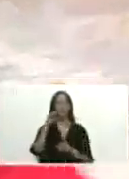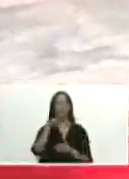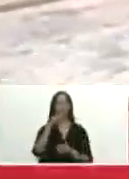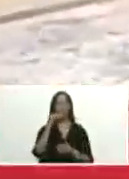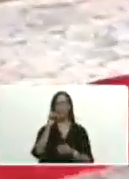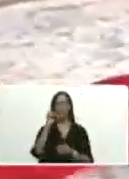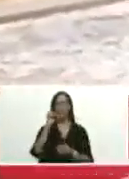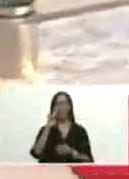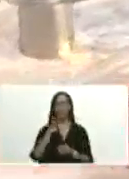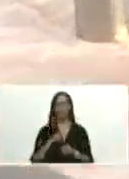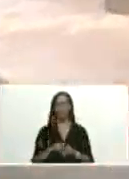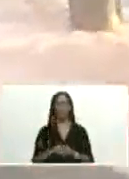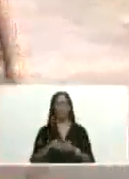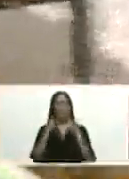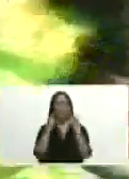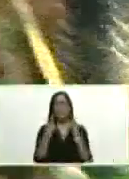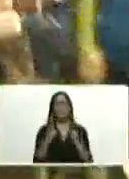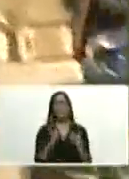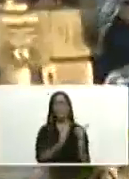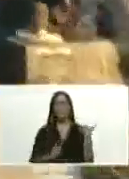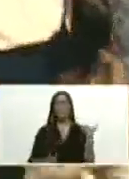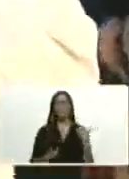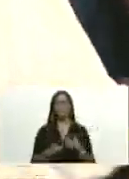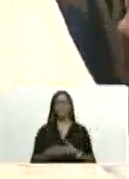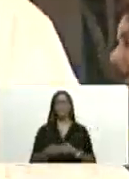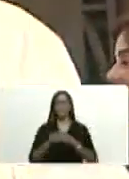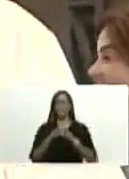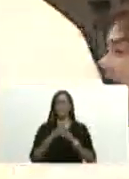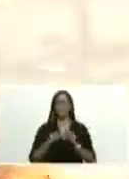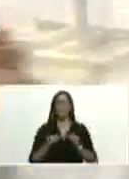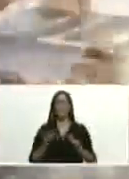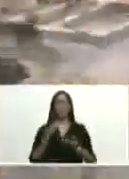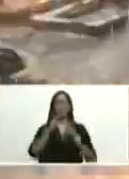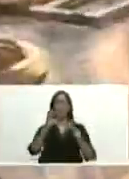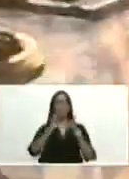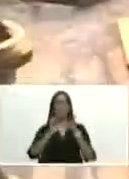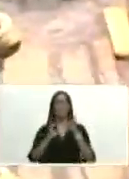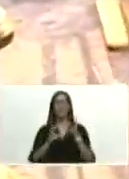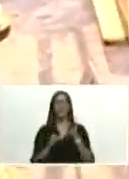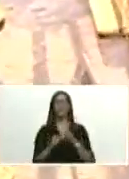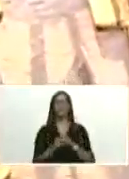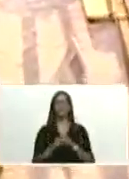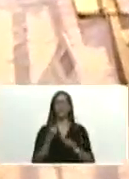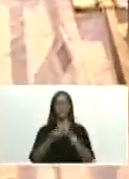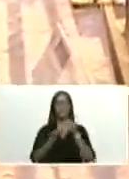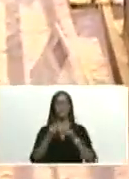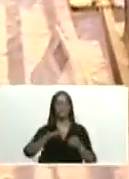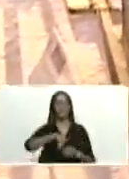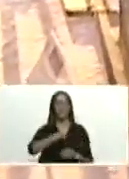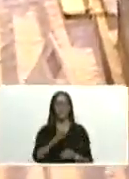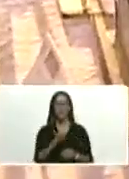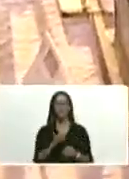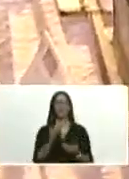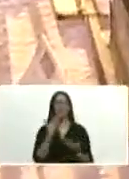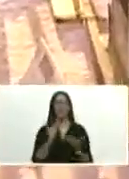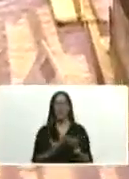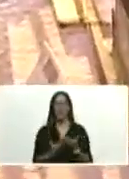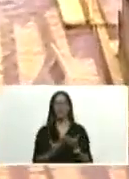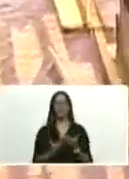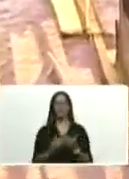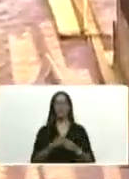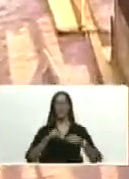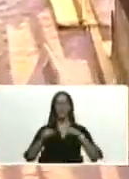vicepresidente aquí tenemos todo lo que son materias primas partes y piezas que han sido posibles gracias a la